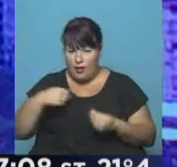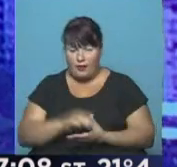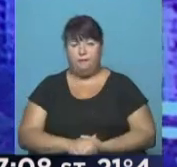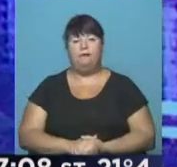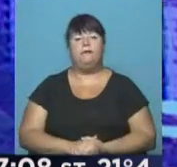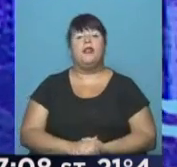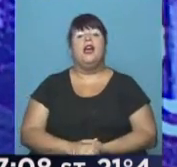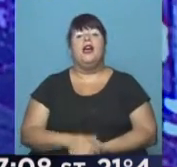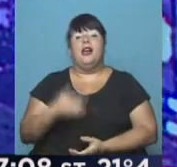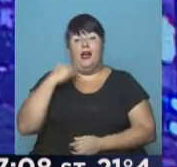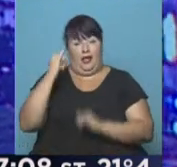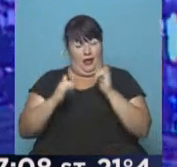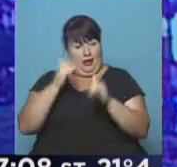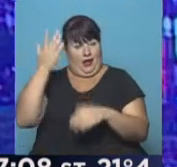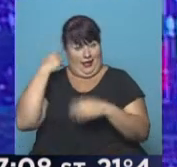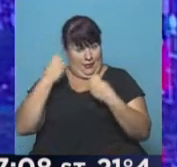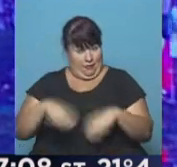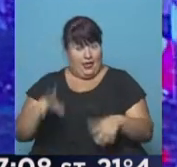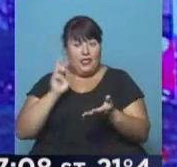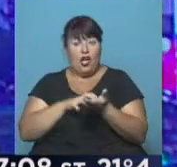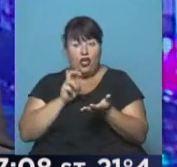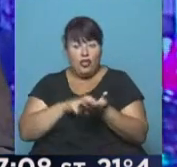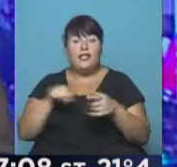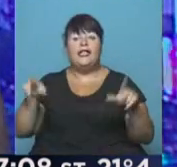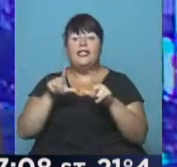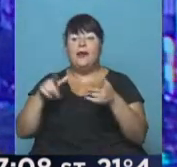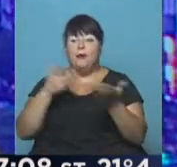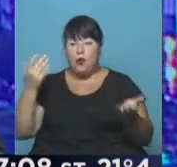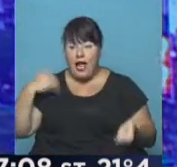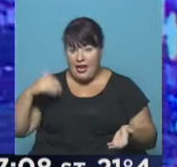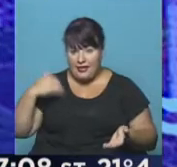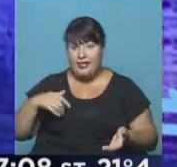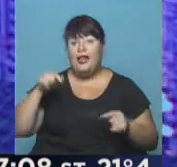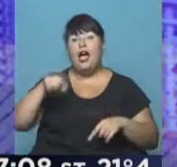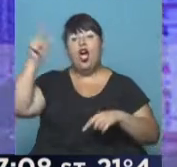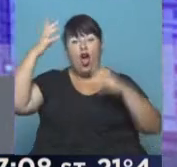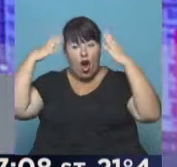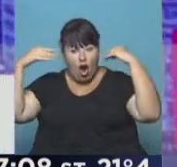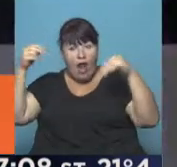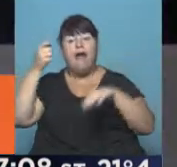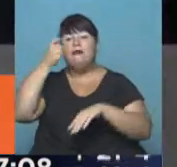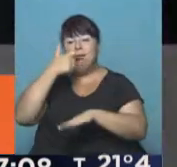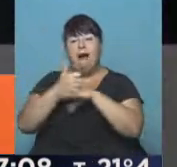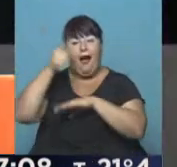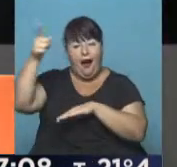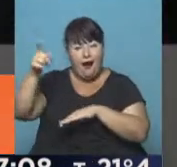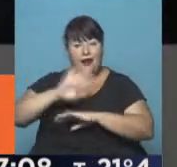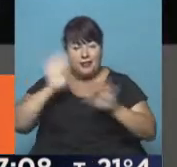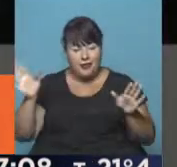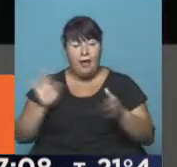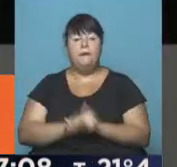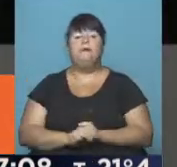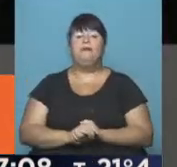y lo habíamos adelantado ni bien comenzamos esta edición de noticias aquí la televisión pública argentina no vamos a holanda allí se encuentra el presidente mauricio